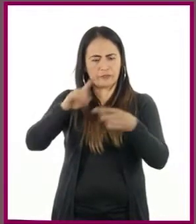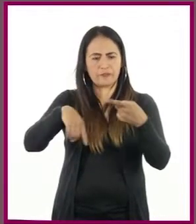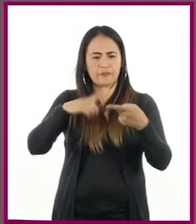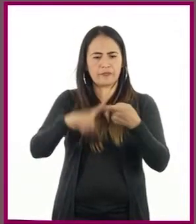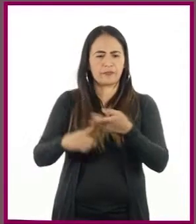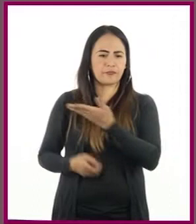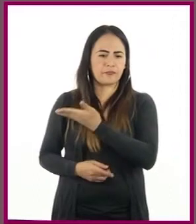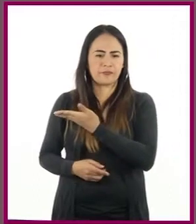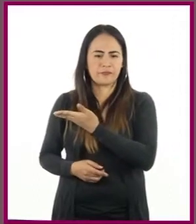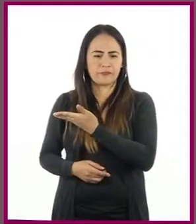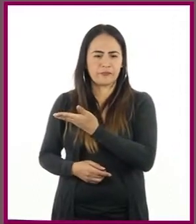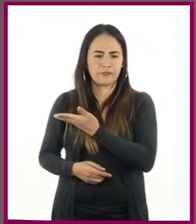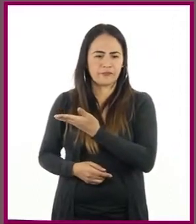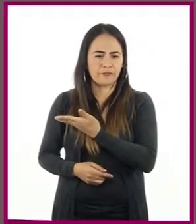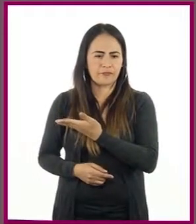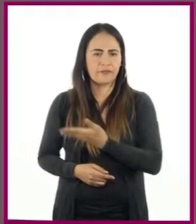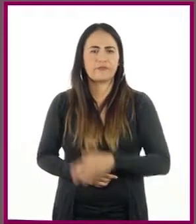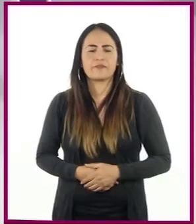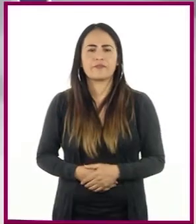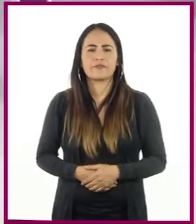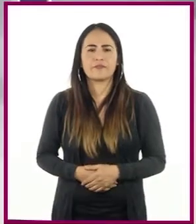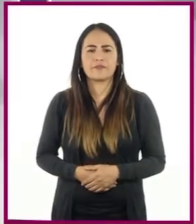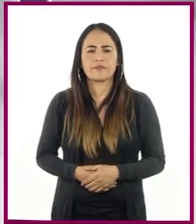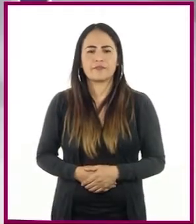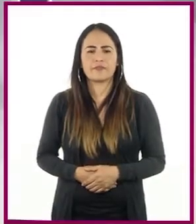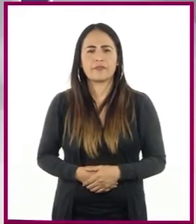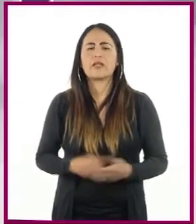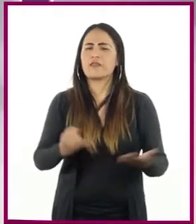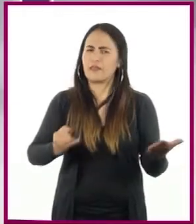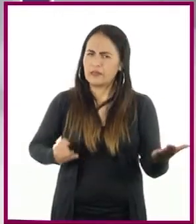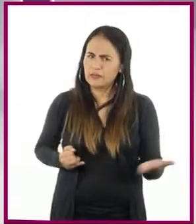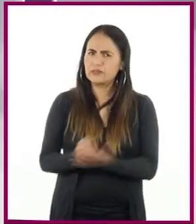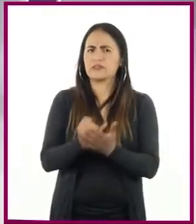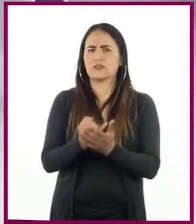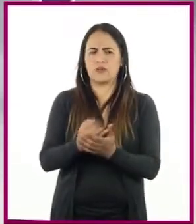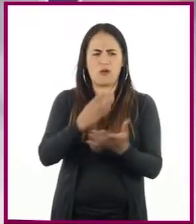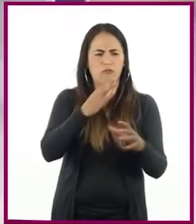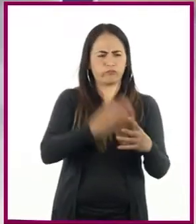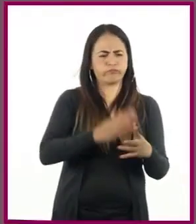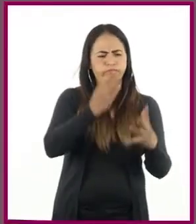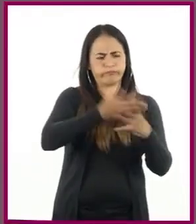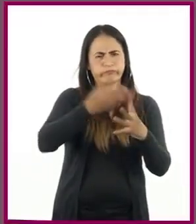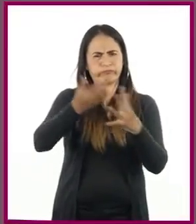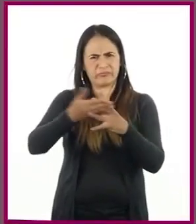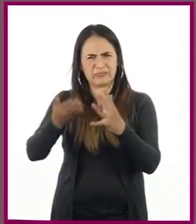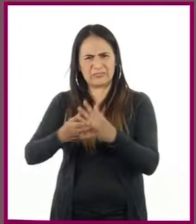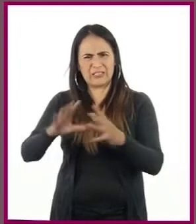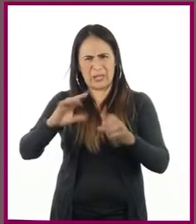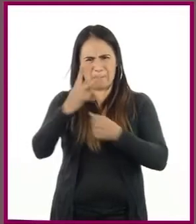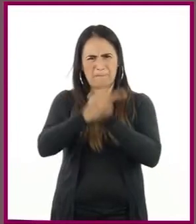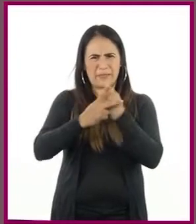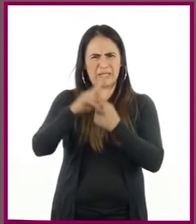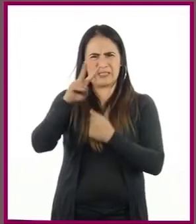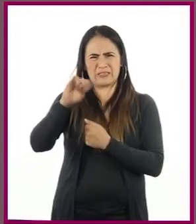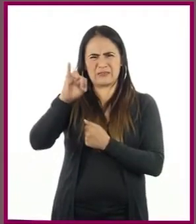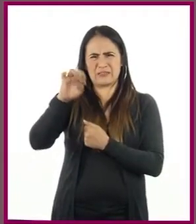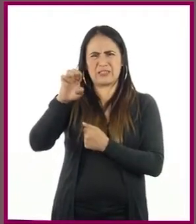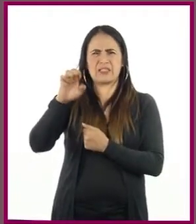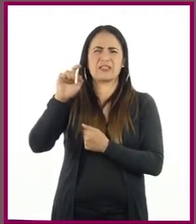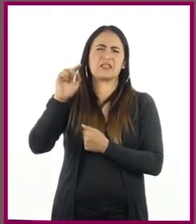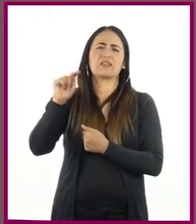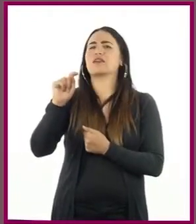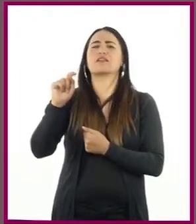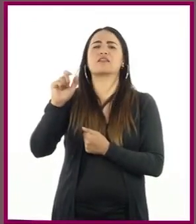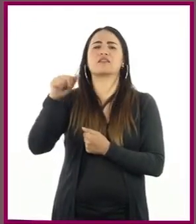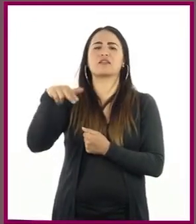Laos, Vietnam del Norte y Vietnam del Sur. La decisión de esta división sobre Vietnam se comprende porque el gobierno de Ho